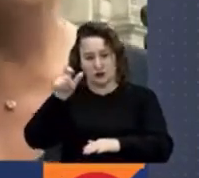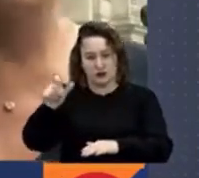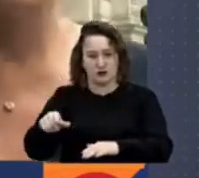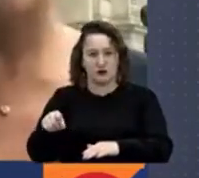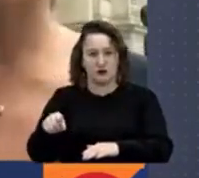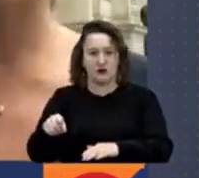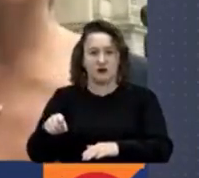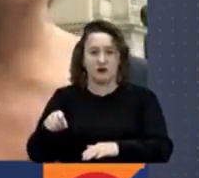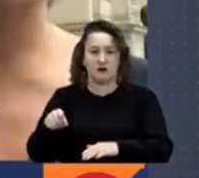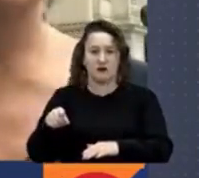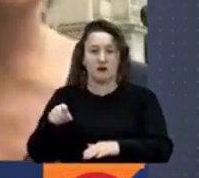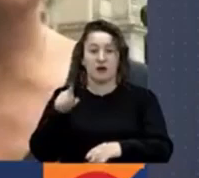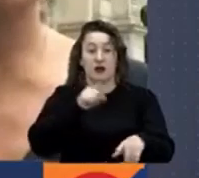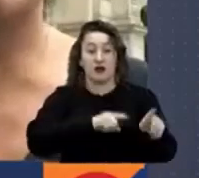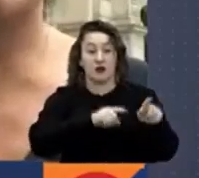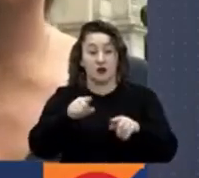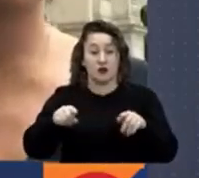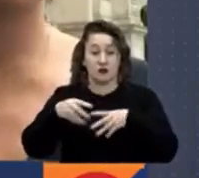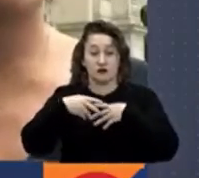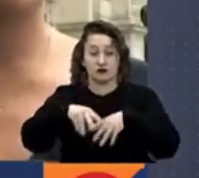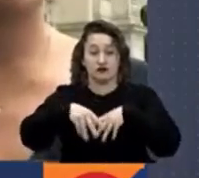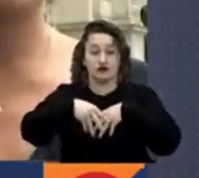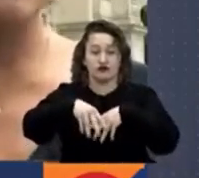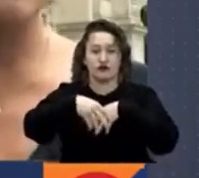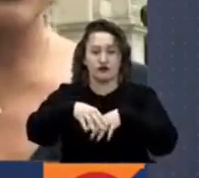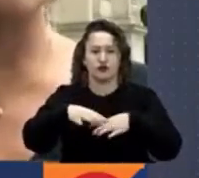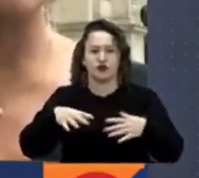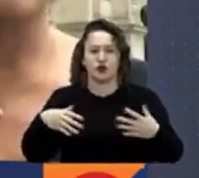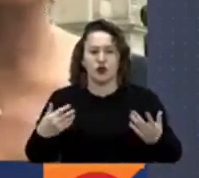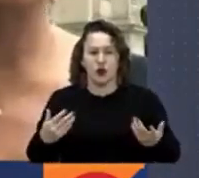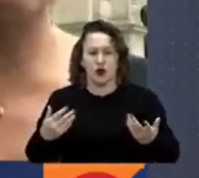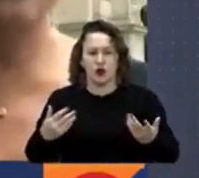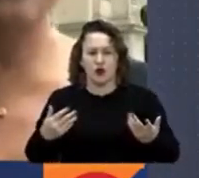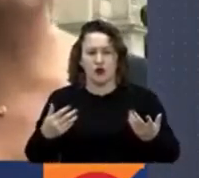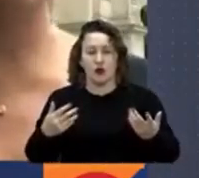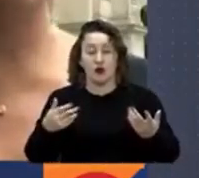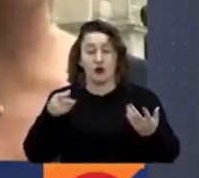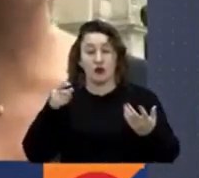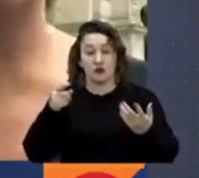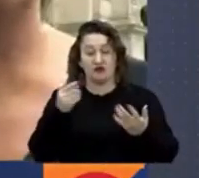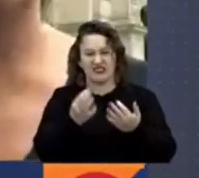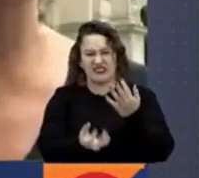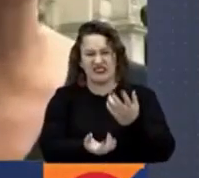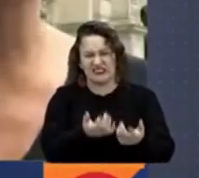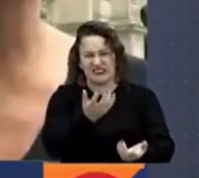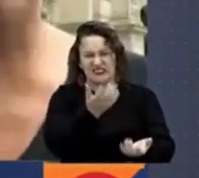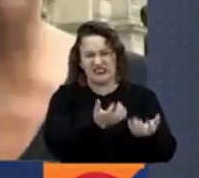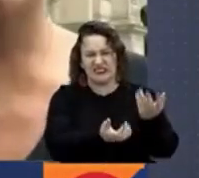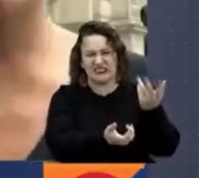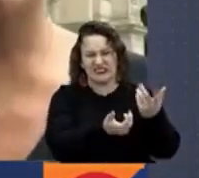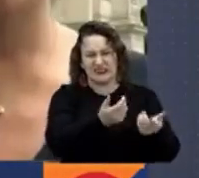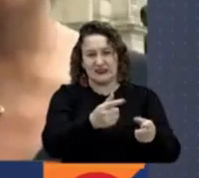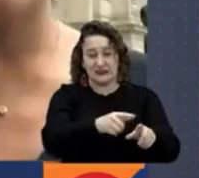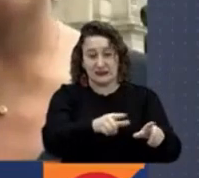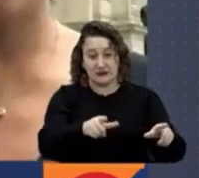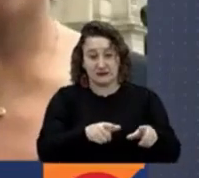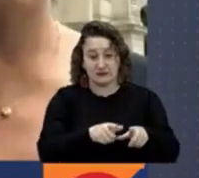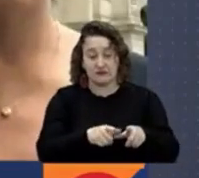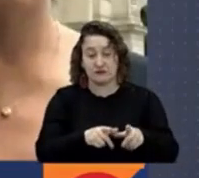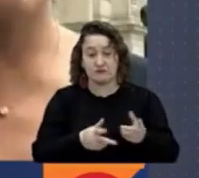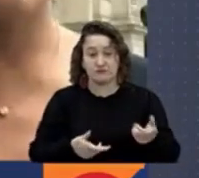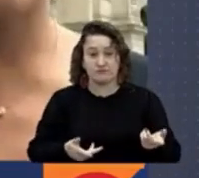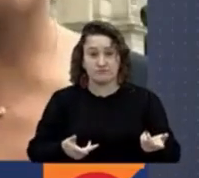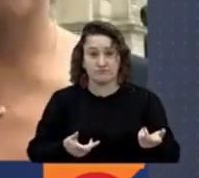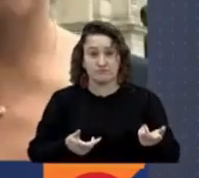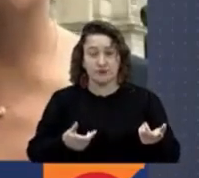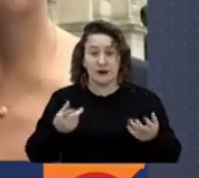que algunos de estos manifestantes han tomado comisarías, han quemado las propias comisarías y hace